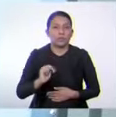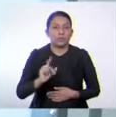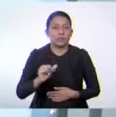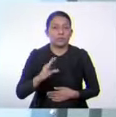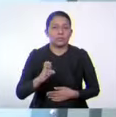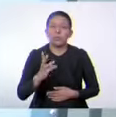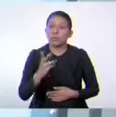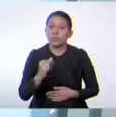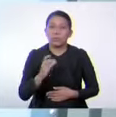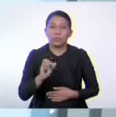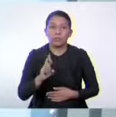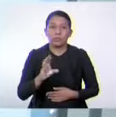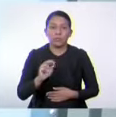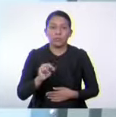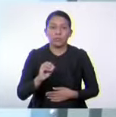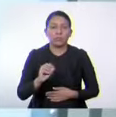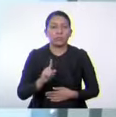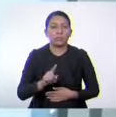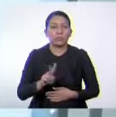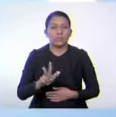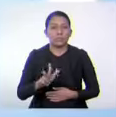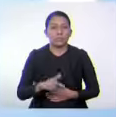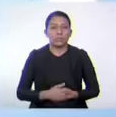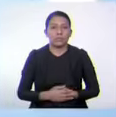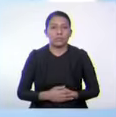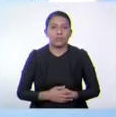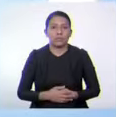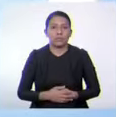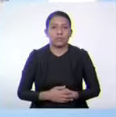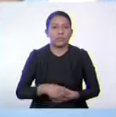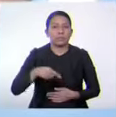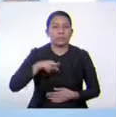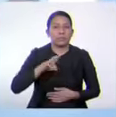carbonos tiene? 1, 2, 3. Prop.